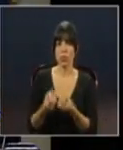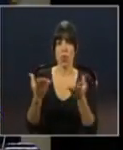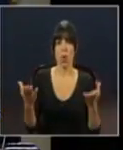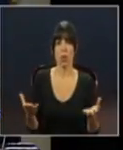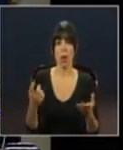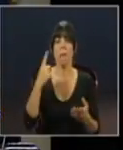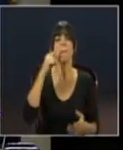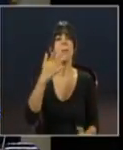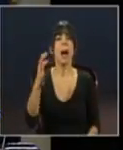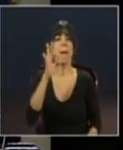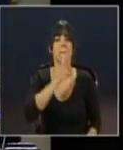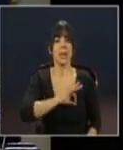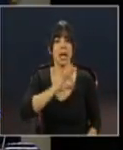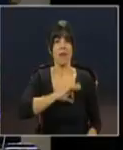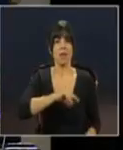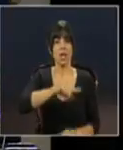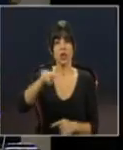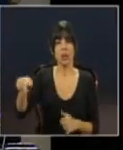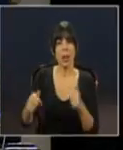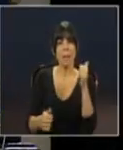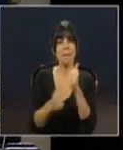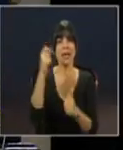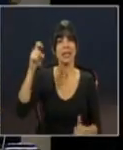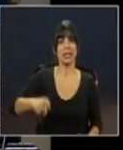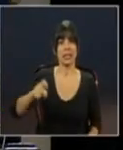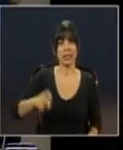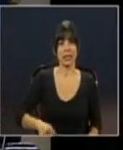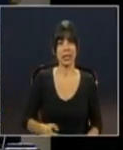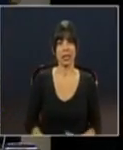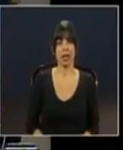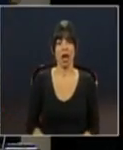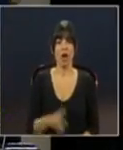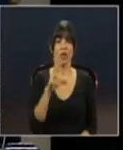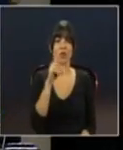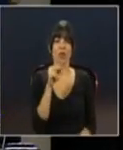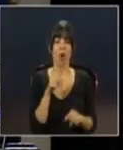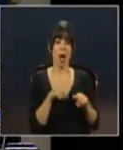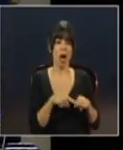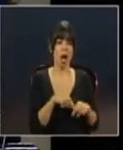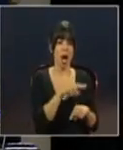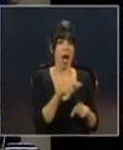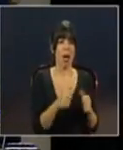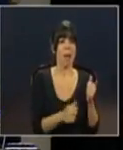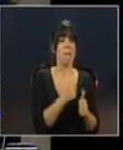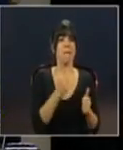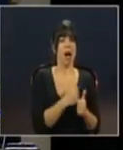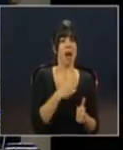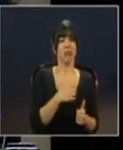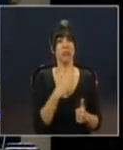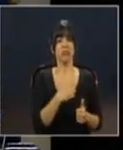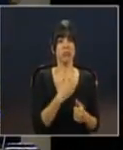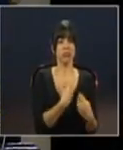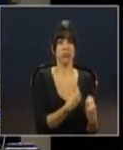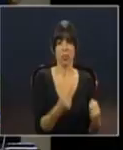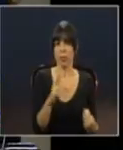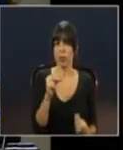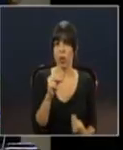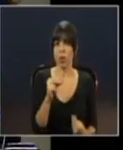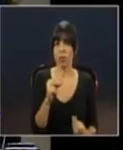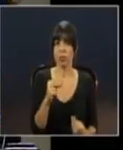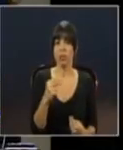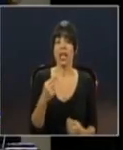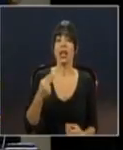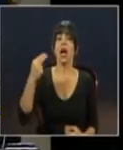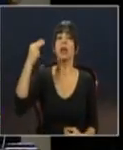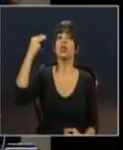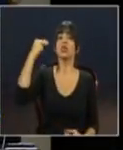en beneficio de quienes más necesitan, no de quienes más vociferan. Me llamó la